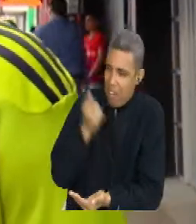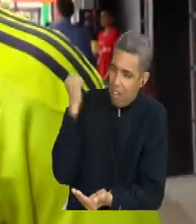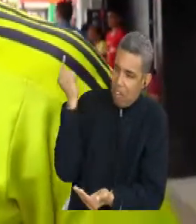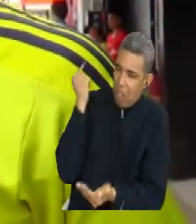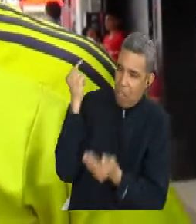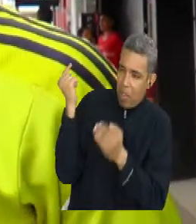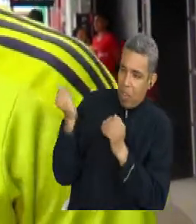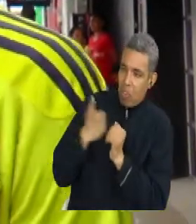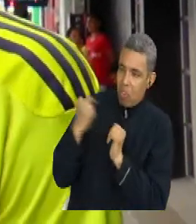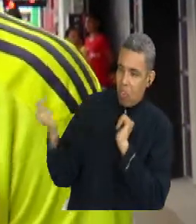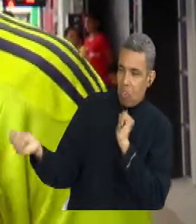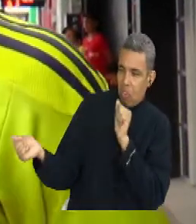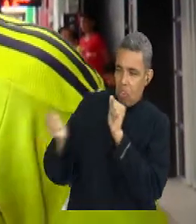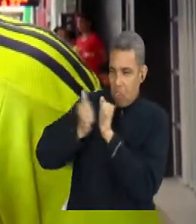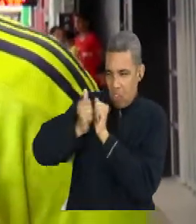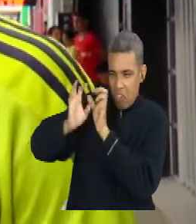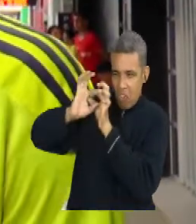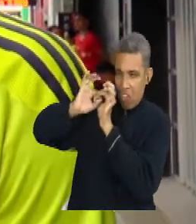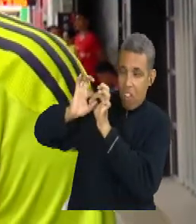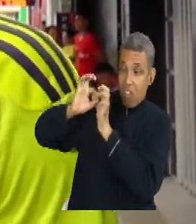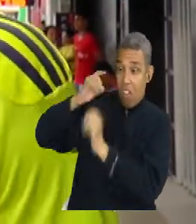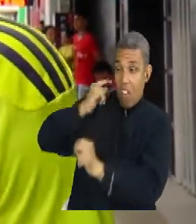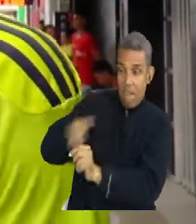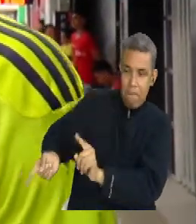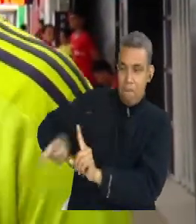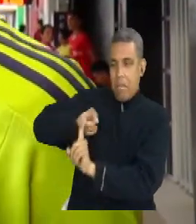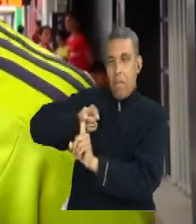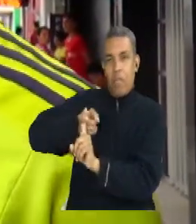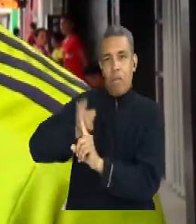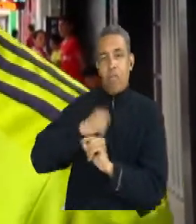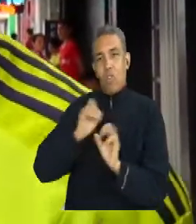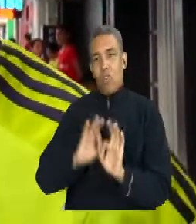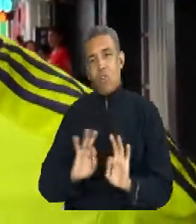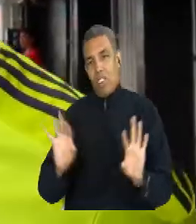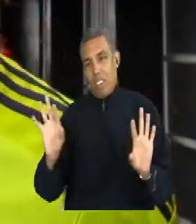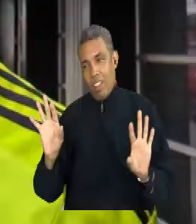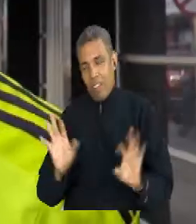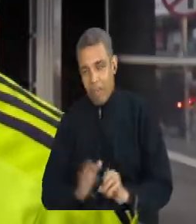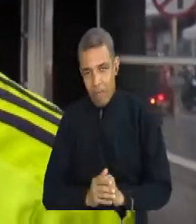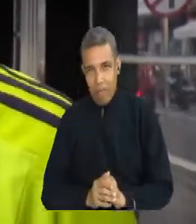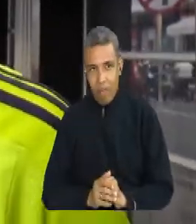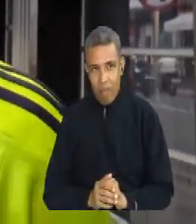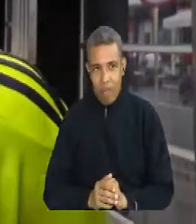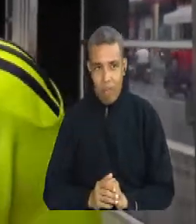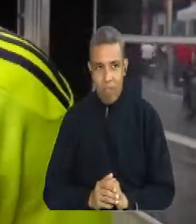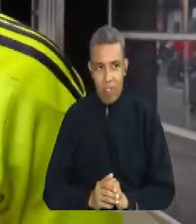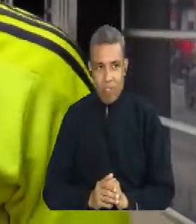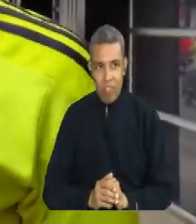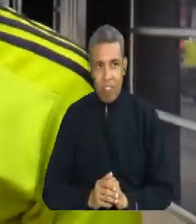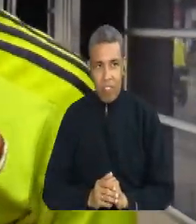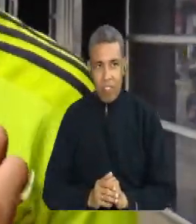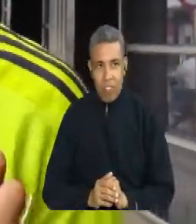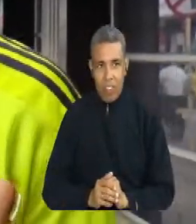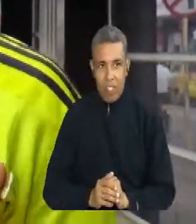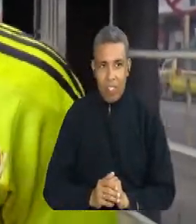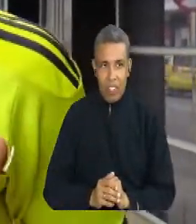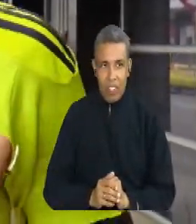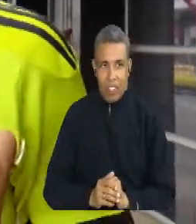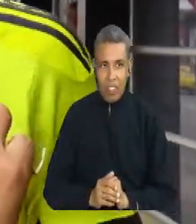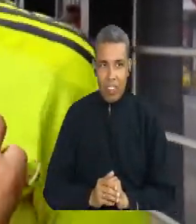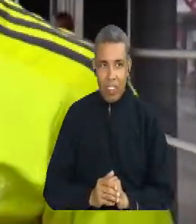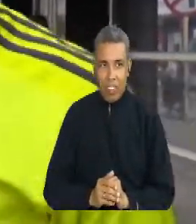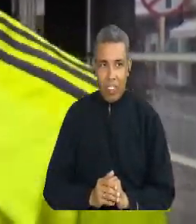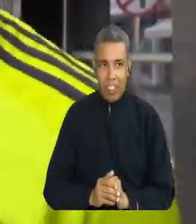Menos mal que tuve suerte y pude conquistarte. Sé que Dios te hizo para mí, eso no lo